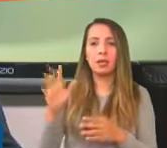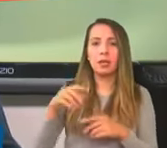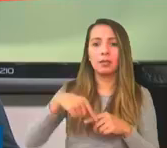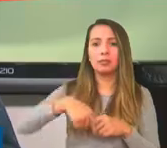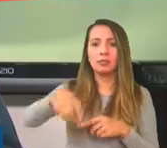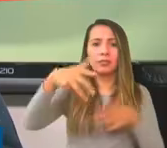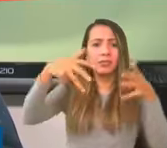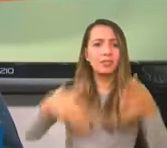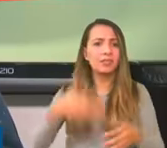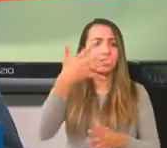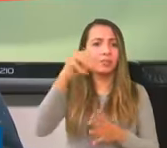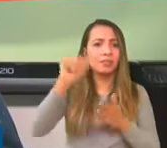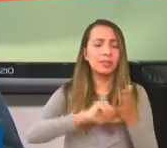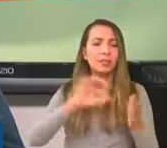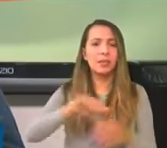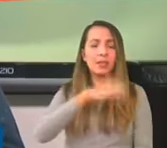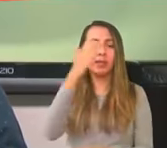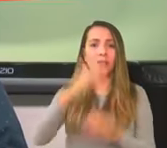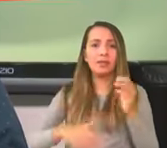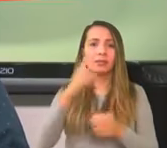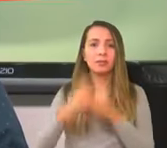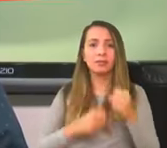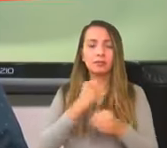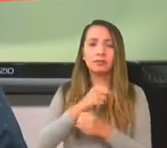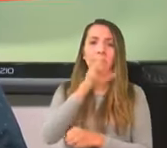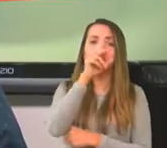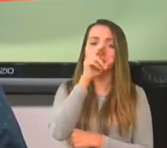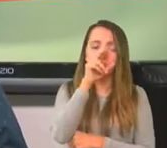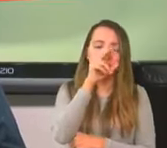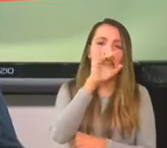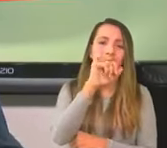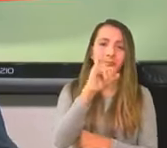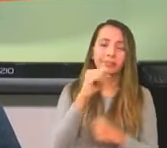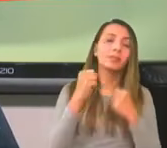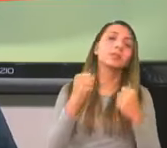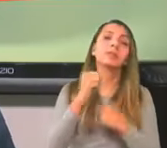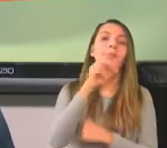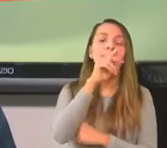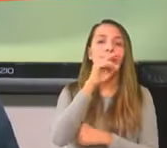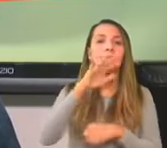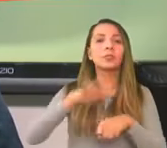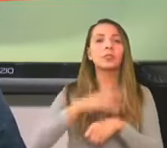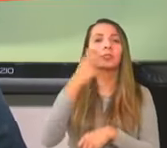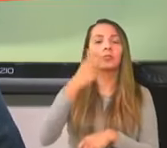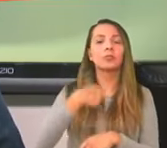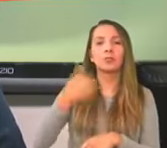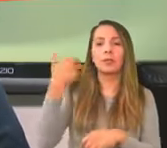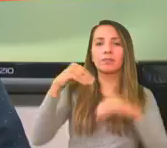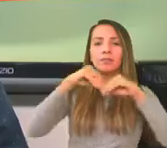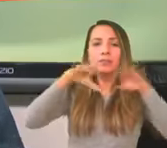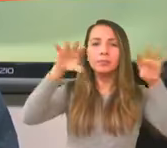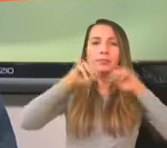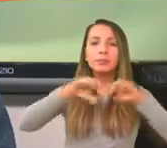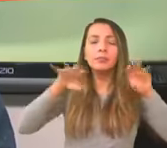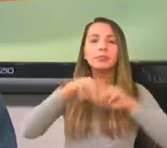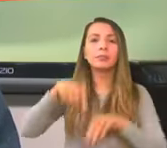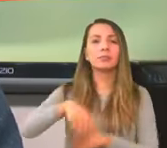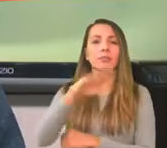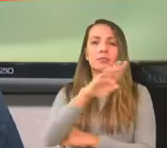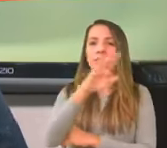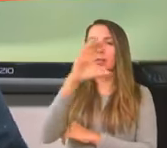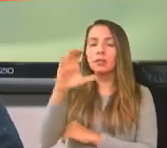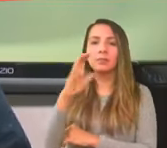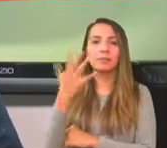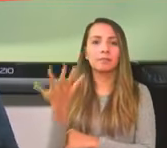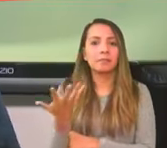5 meses para que termine el ciclo escolar. Es preocupante, por eso una de mis publicaciones es eso, que Baja California,